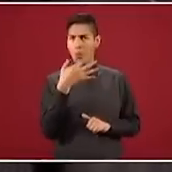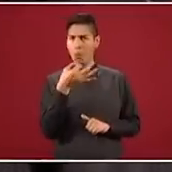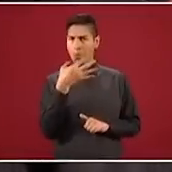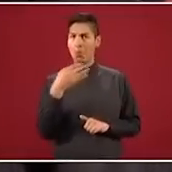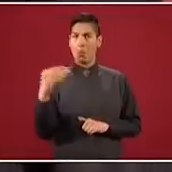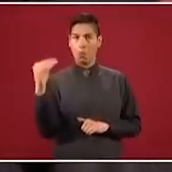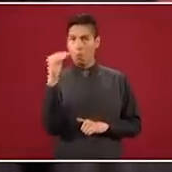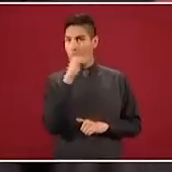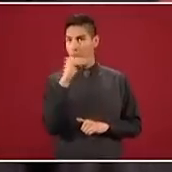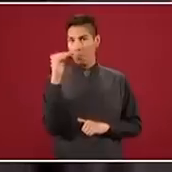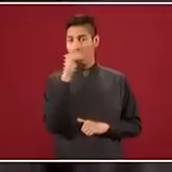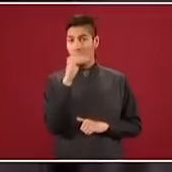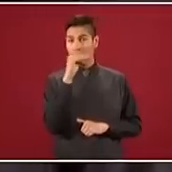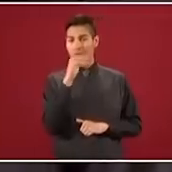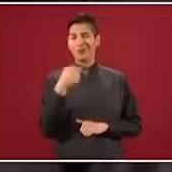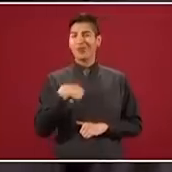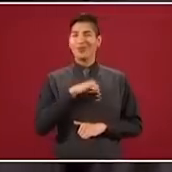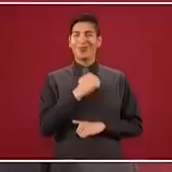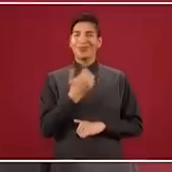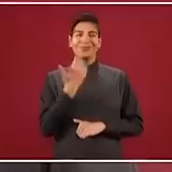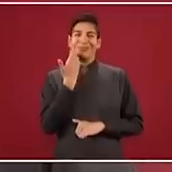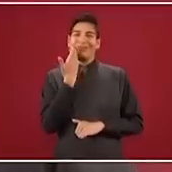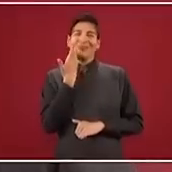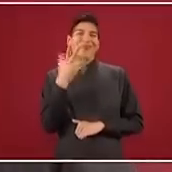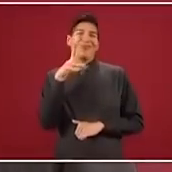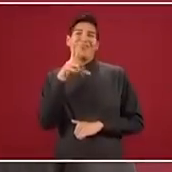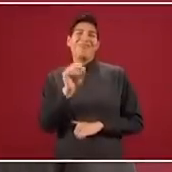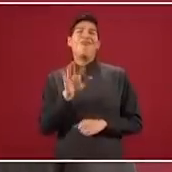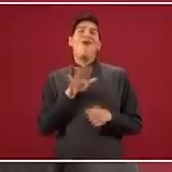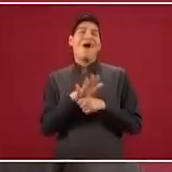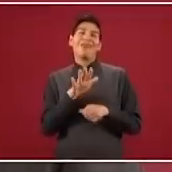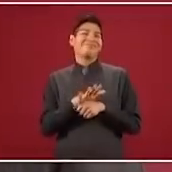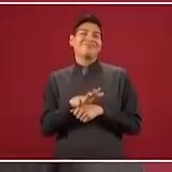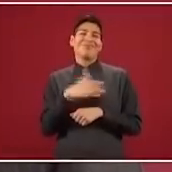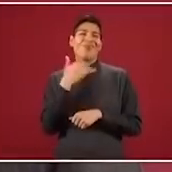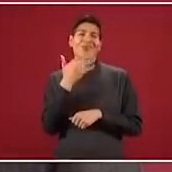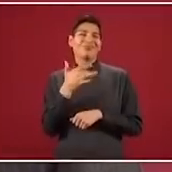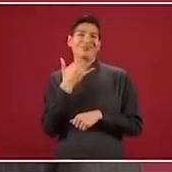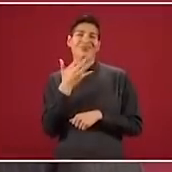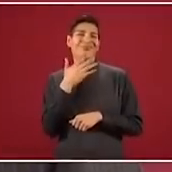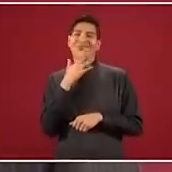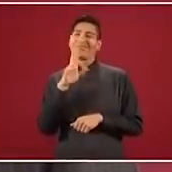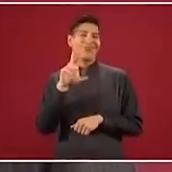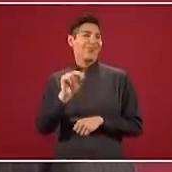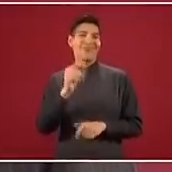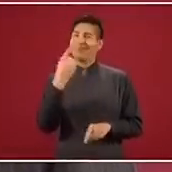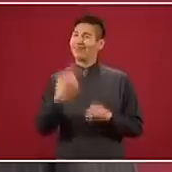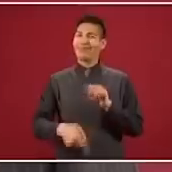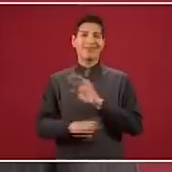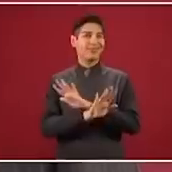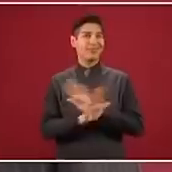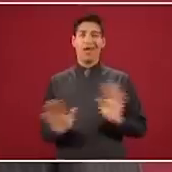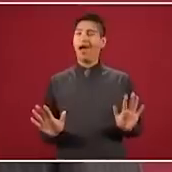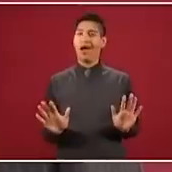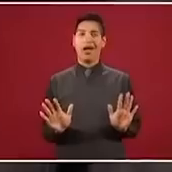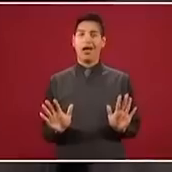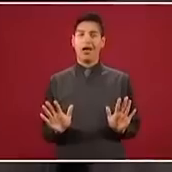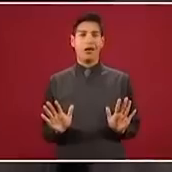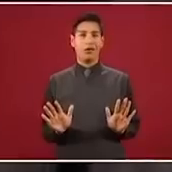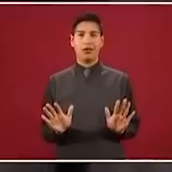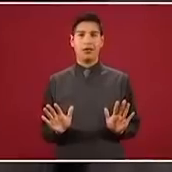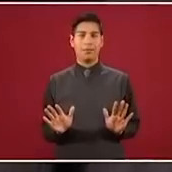que no queremos es la corrupción, lo que no queremos es que